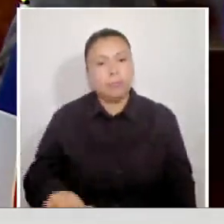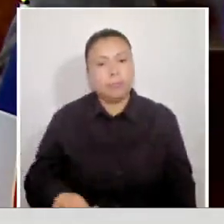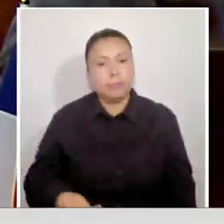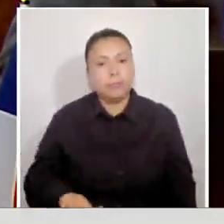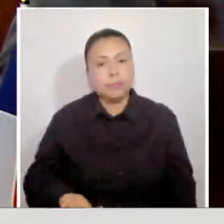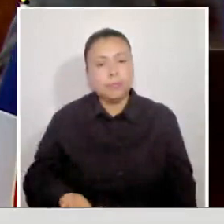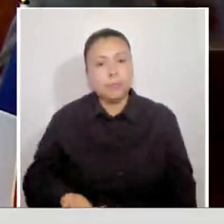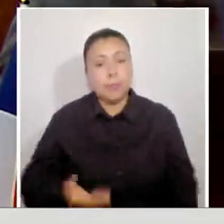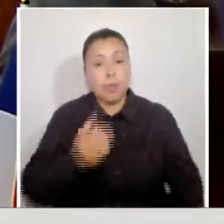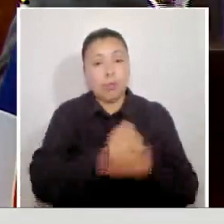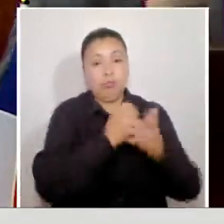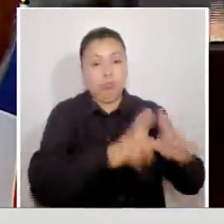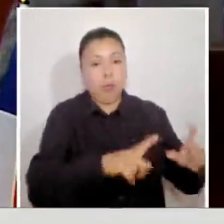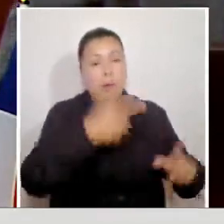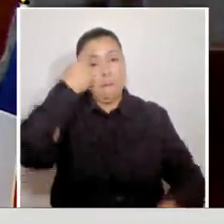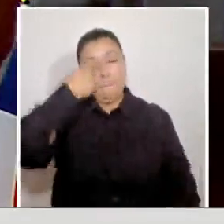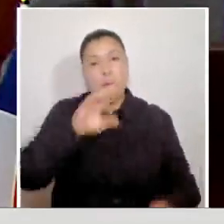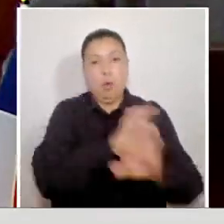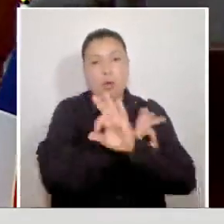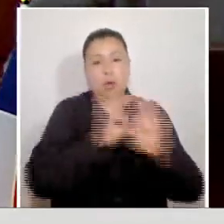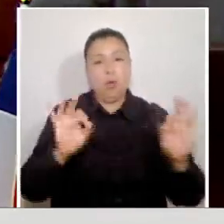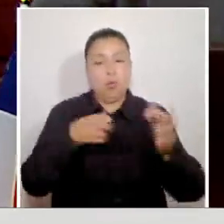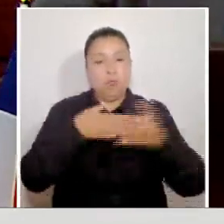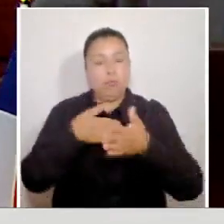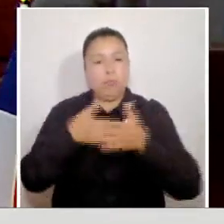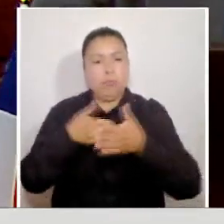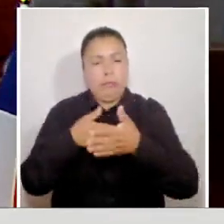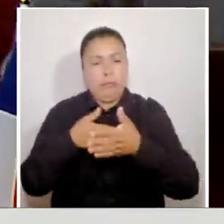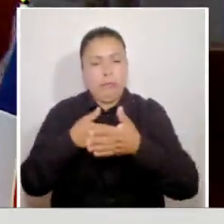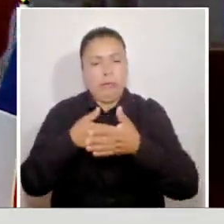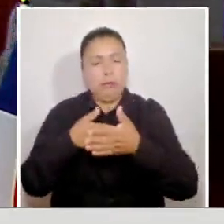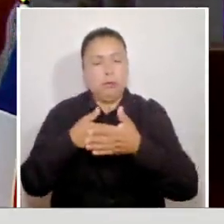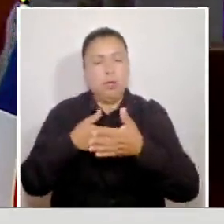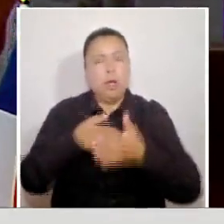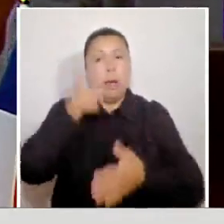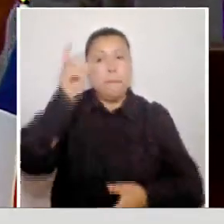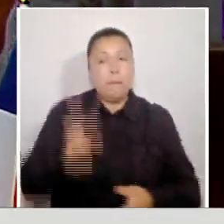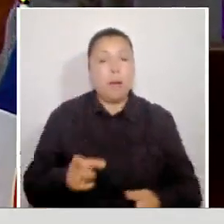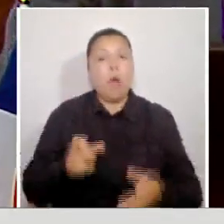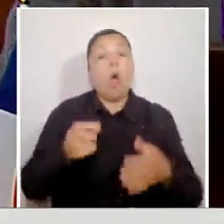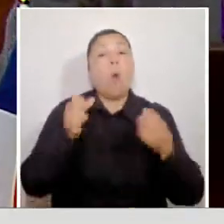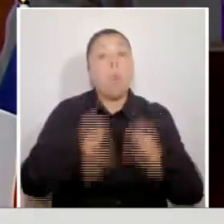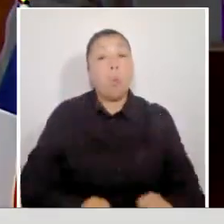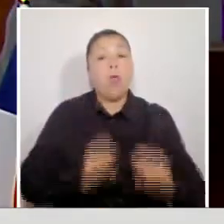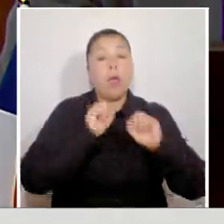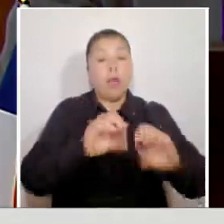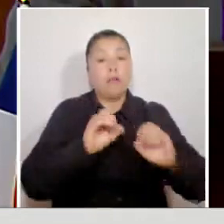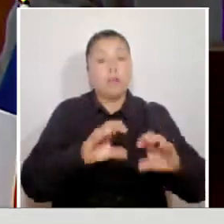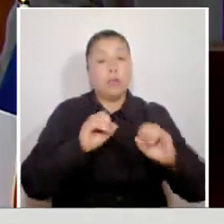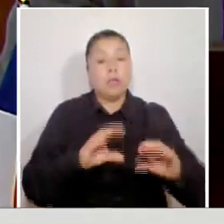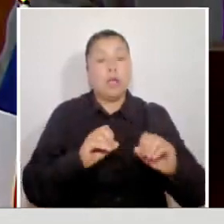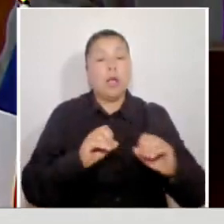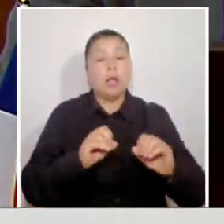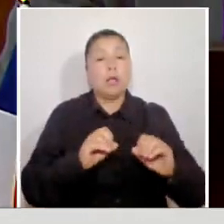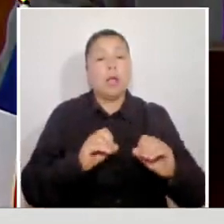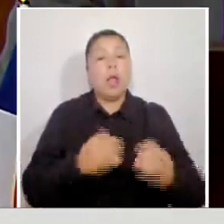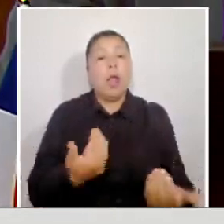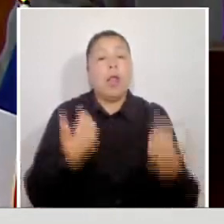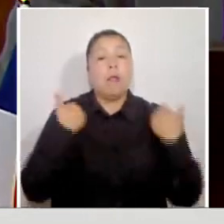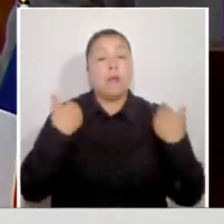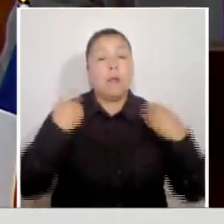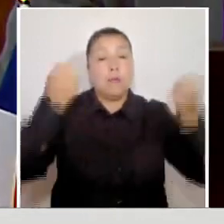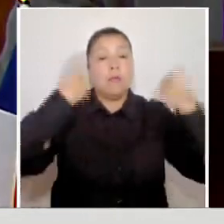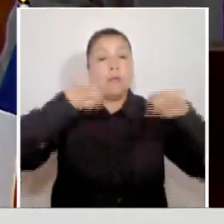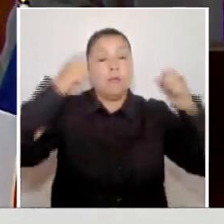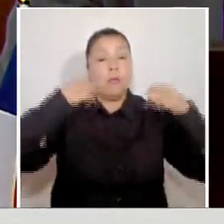acreditada Pero en ningún caso hay una barrera para que esa persona pueda enseñar la práctica del deporte lo segundo que nos